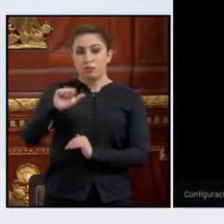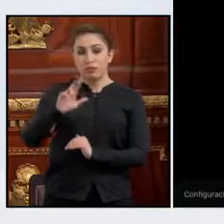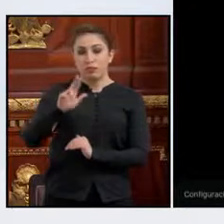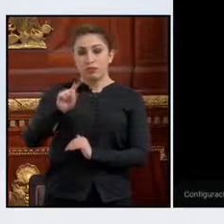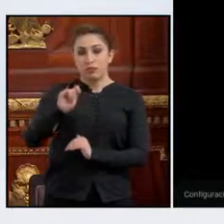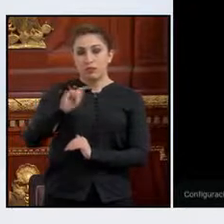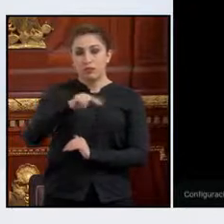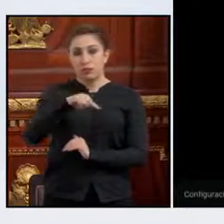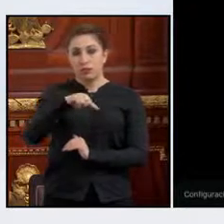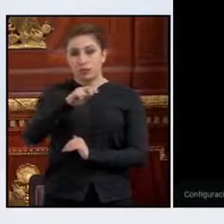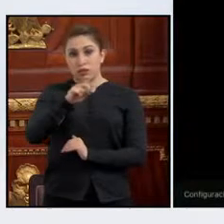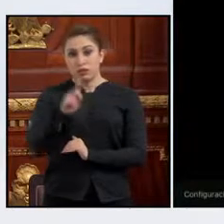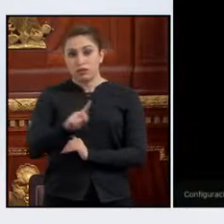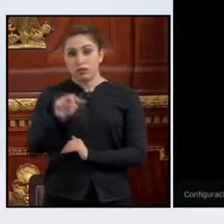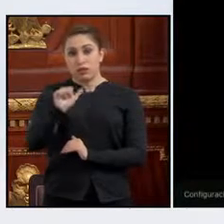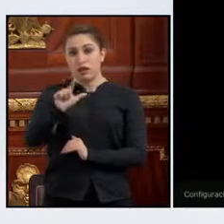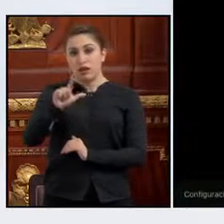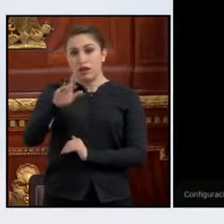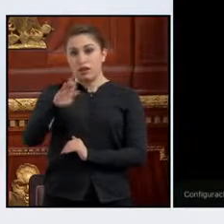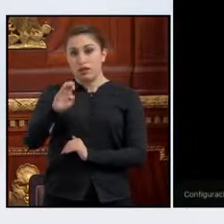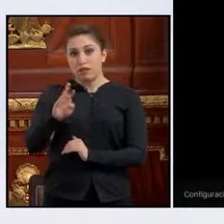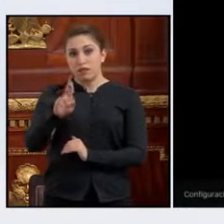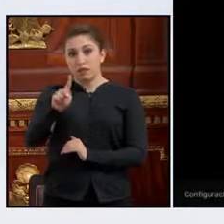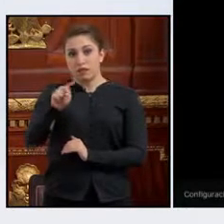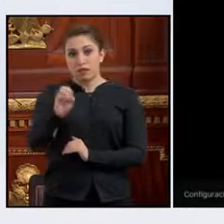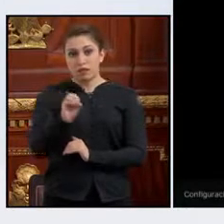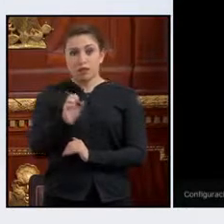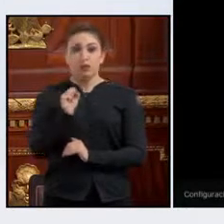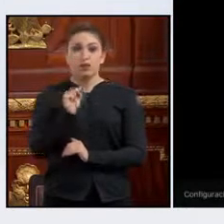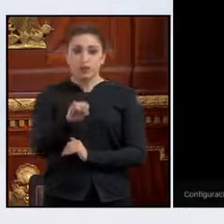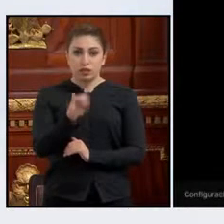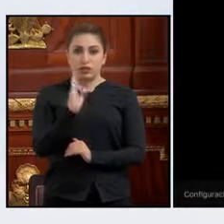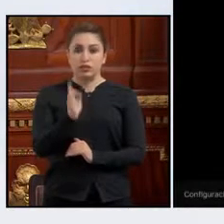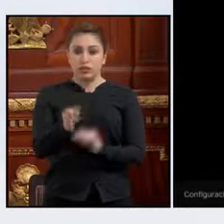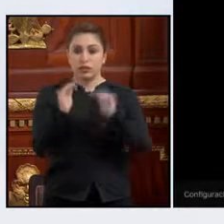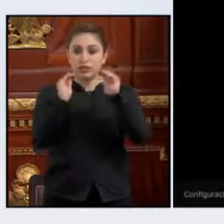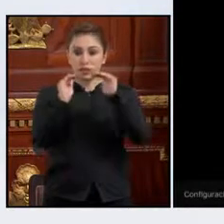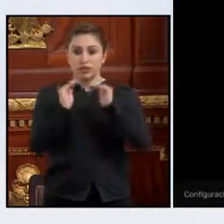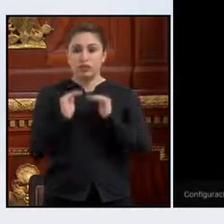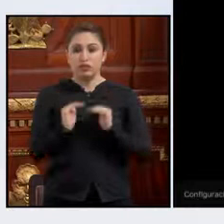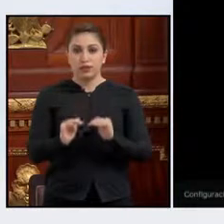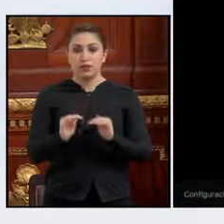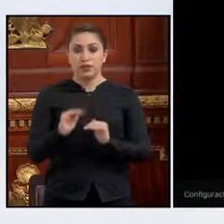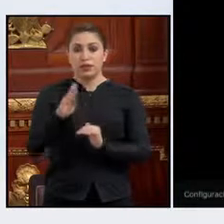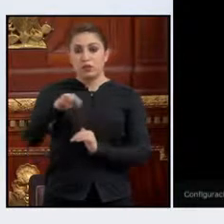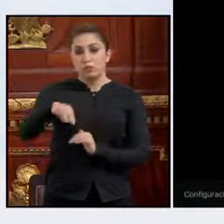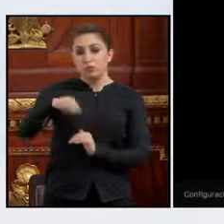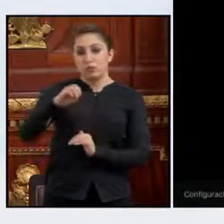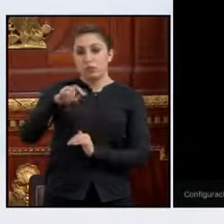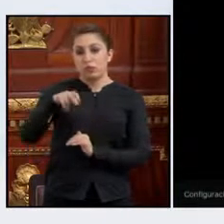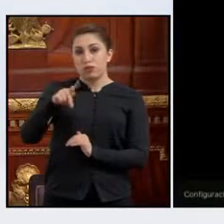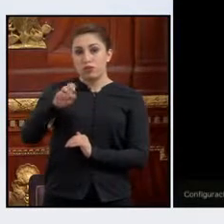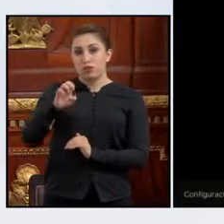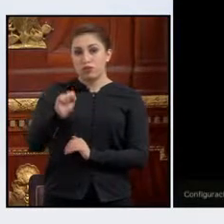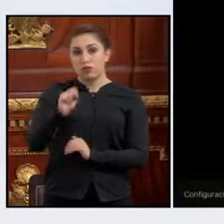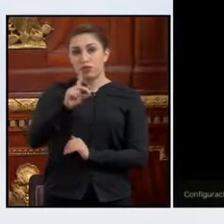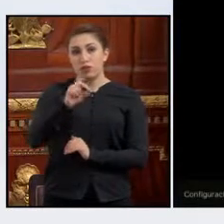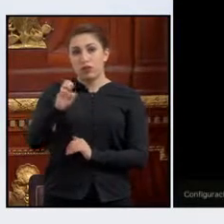Urincho Alberto. Martínez Urincho, a favor del dictamen. Montes de Oca del Olmo,